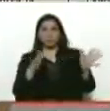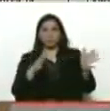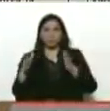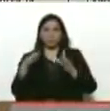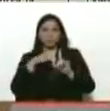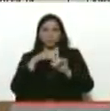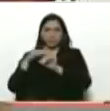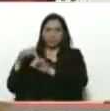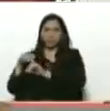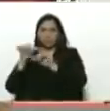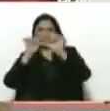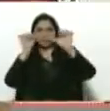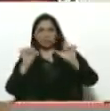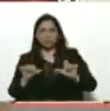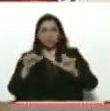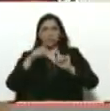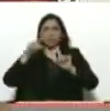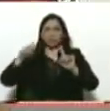al sistema eléctrico nacional,